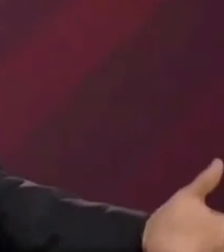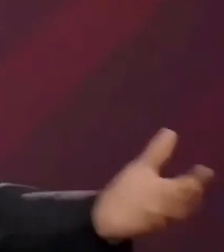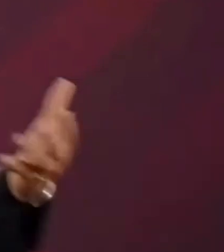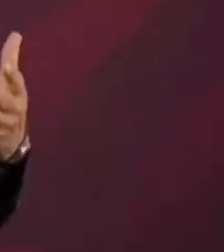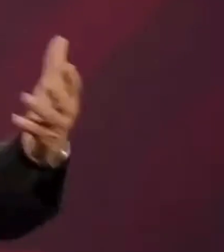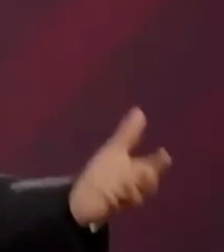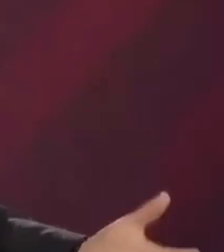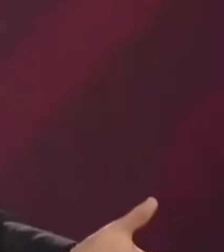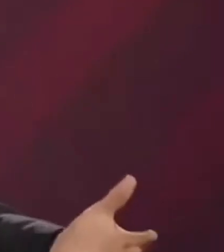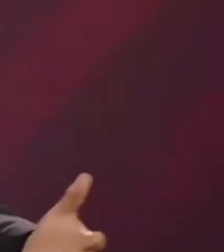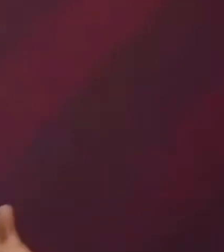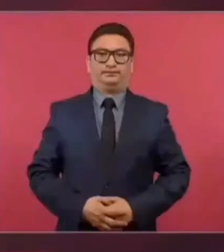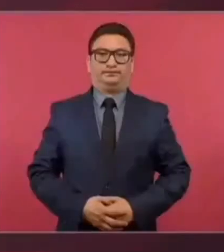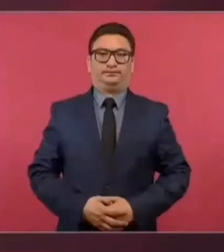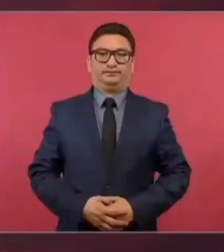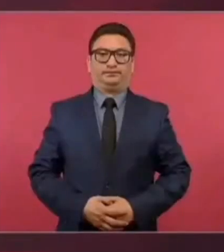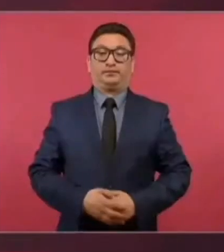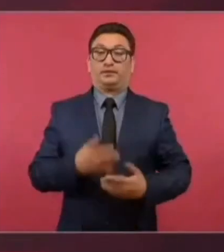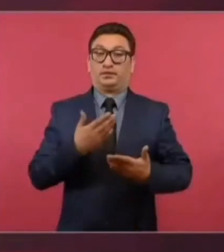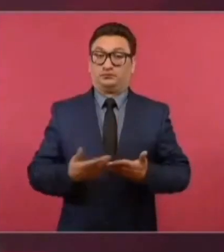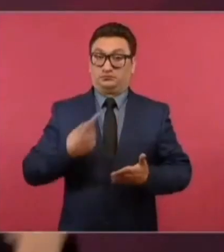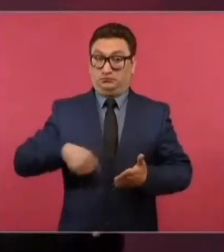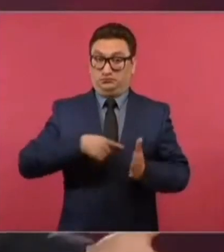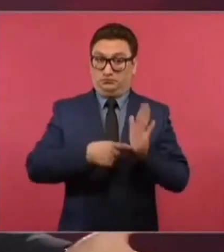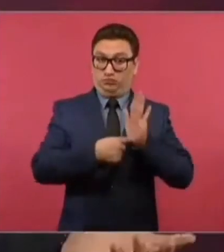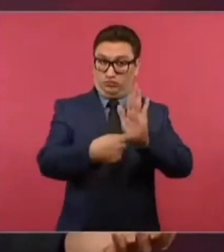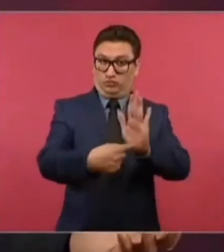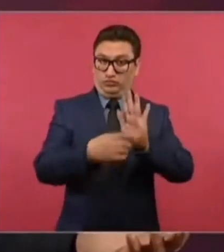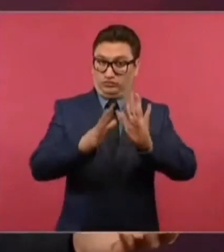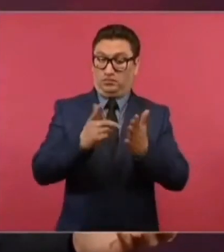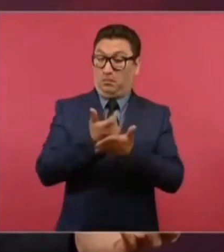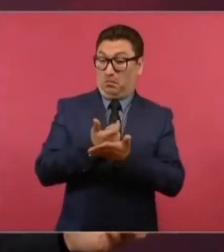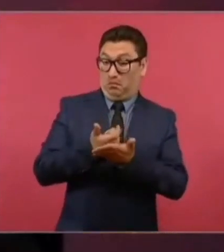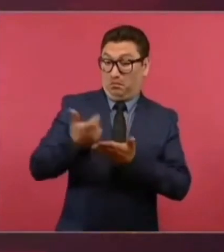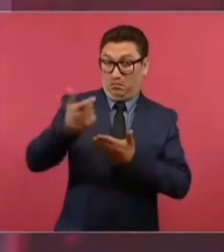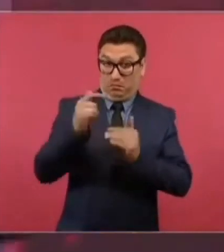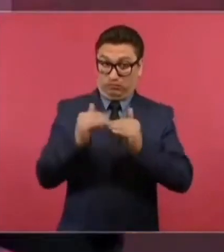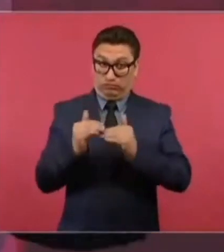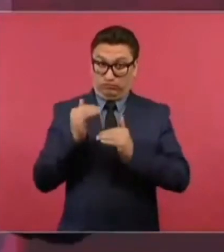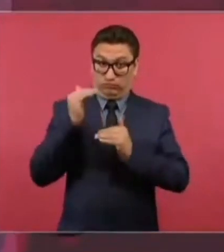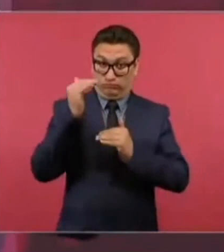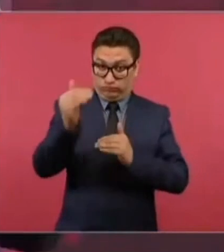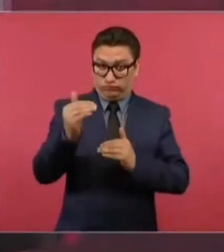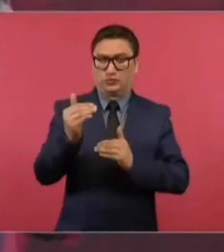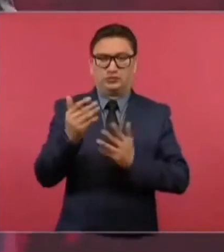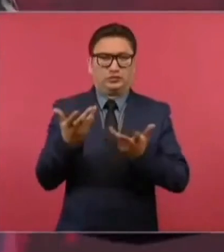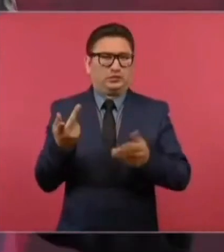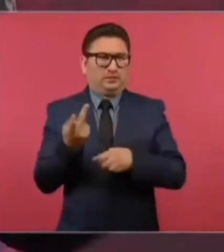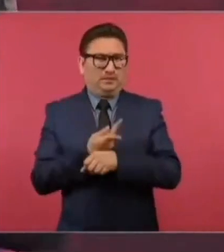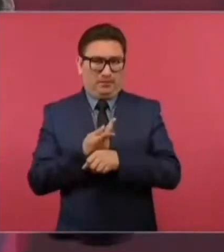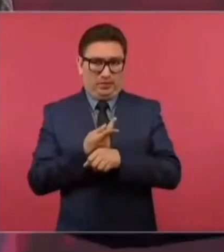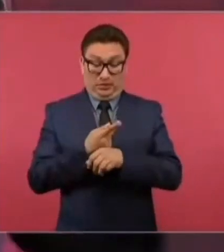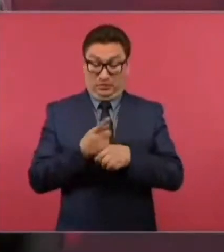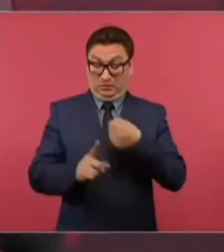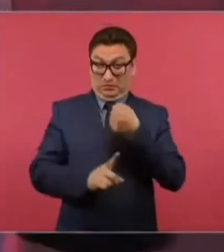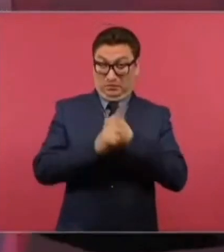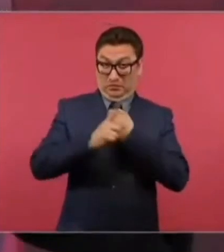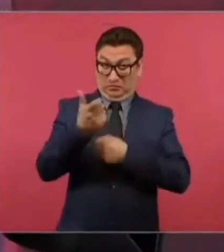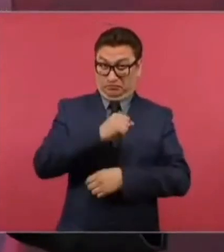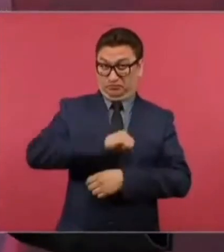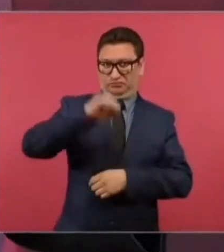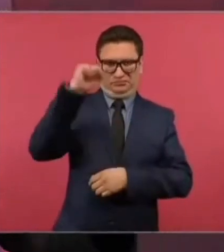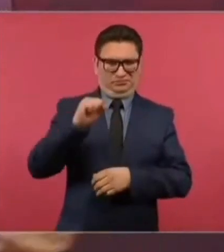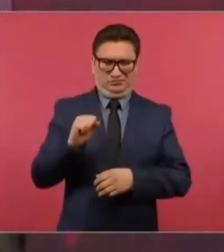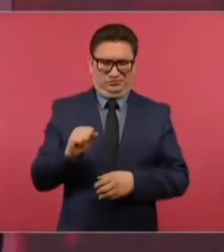Y está demostrado de que aumentan los salarios y no necesariamente tiene por qué aumentar la